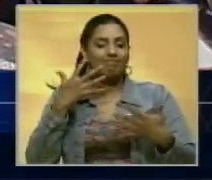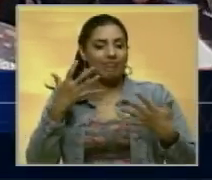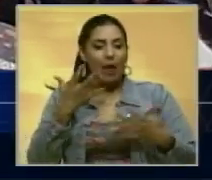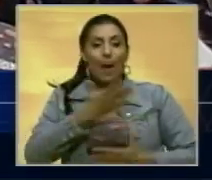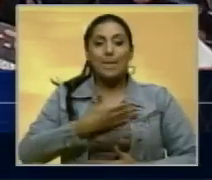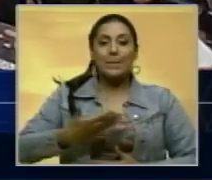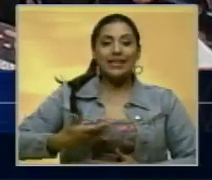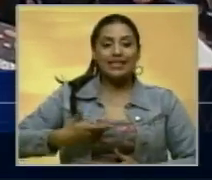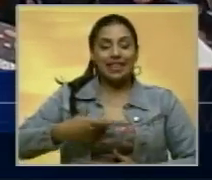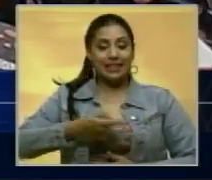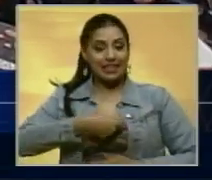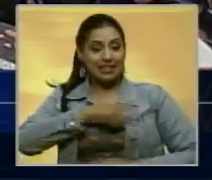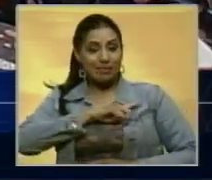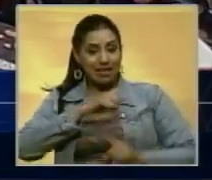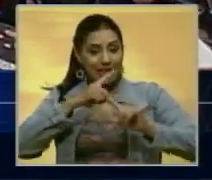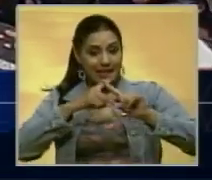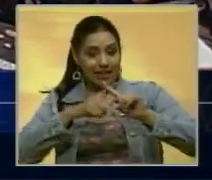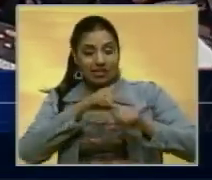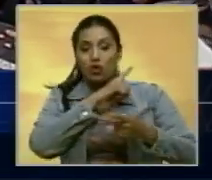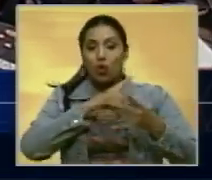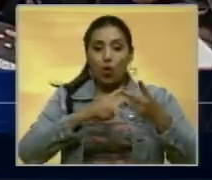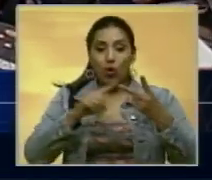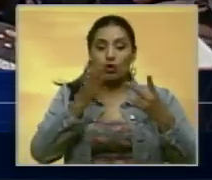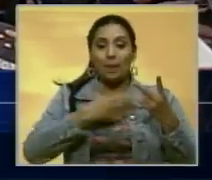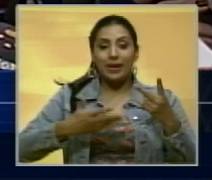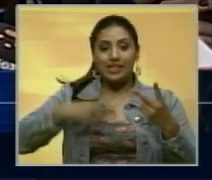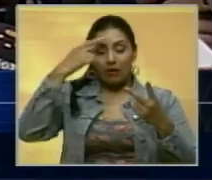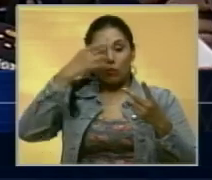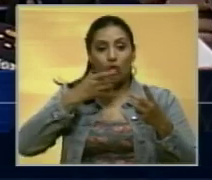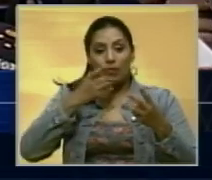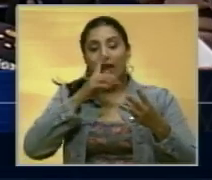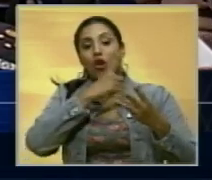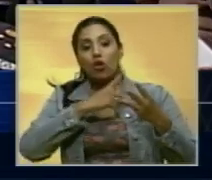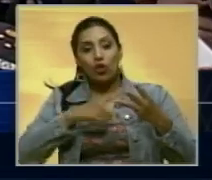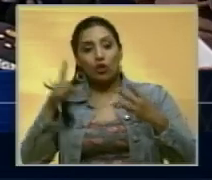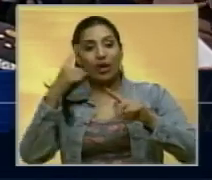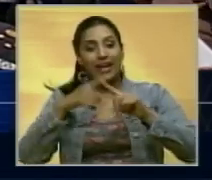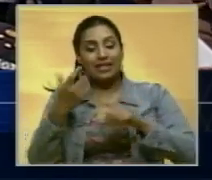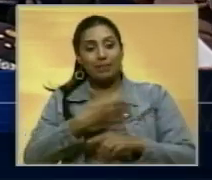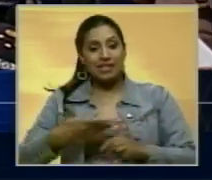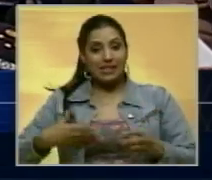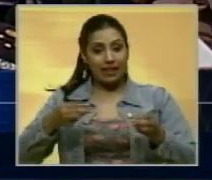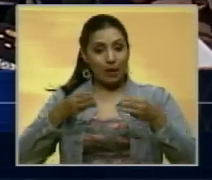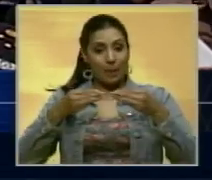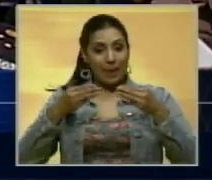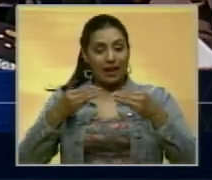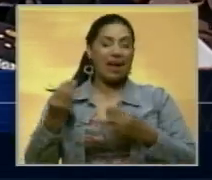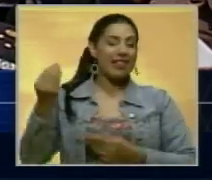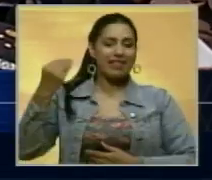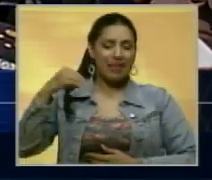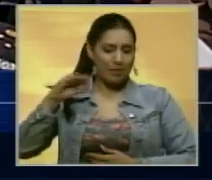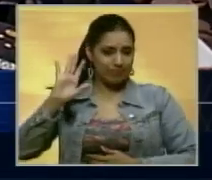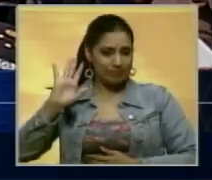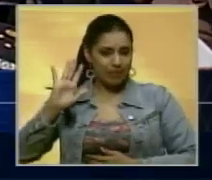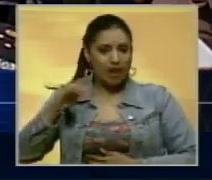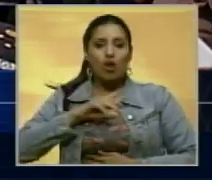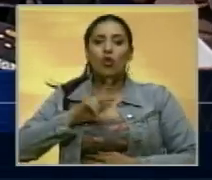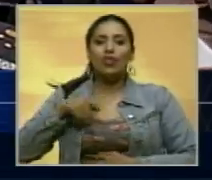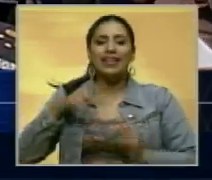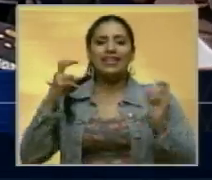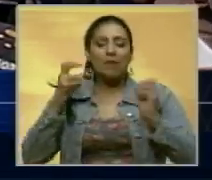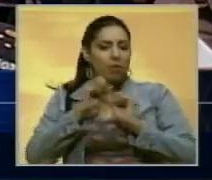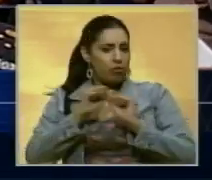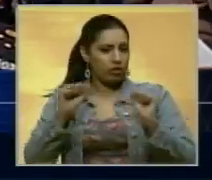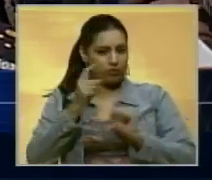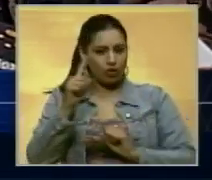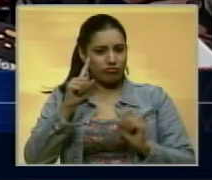del presidente Rodríguez Zapatero, del presidente Torrijos, del presidente Leonel Fernández. Además, por cierto, no tratando un tema